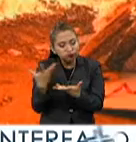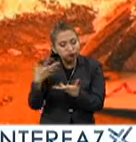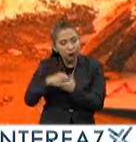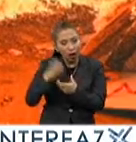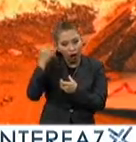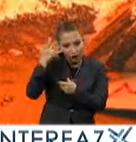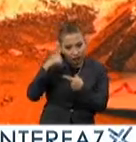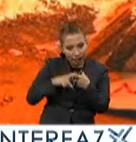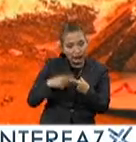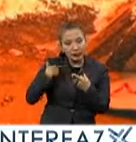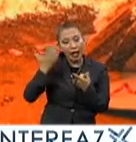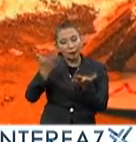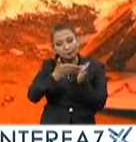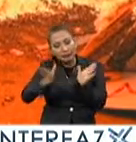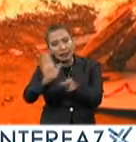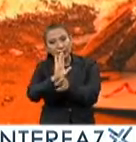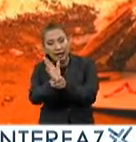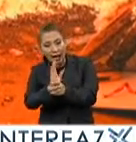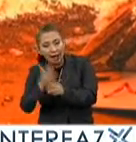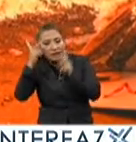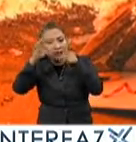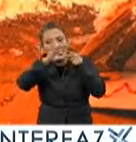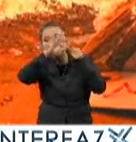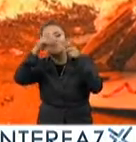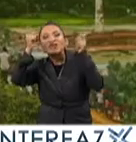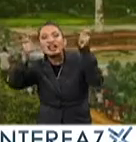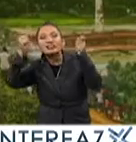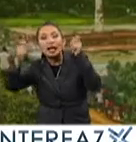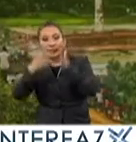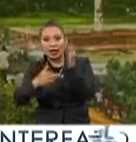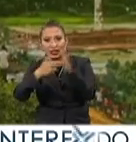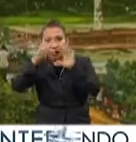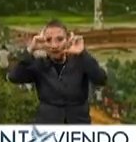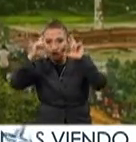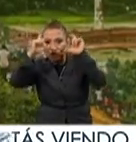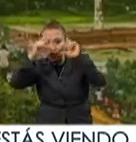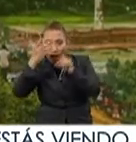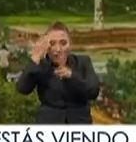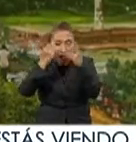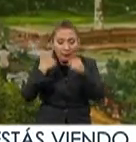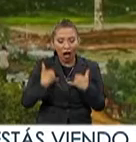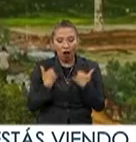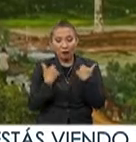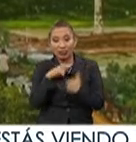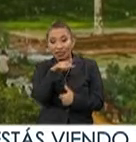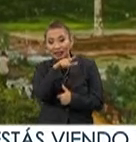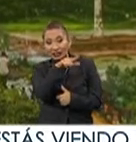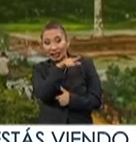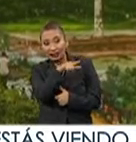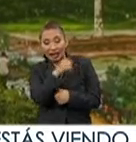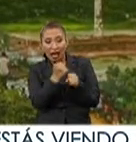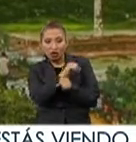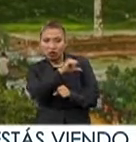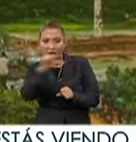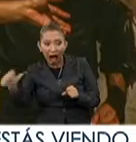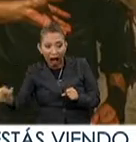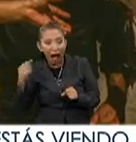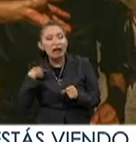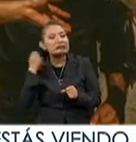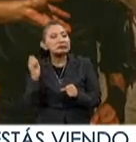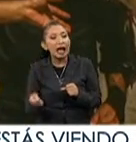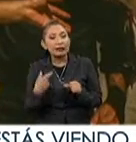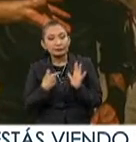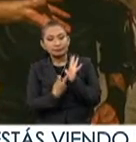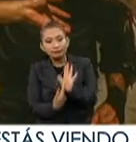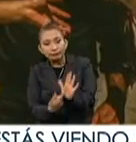incluye conferencias, un ciclo de cine, visitas guiadas y un taller de fotografía para jóvenes de 17 años en adelante, el cual